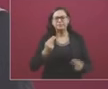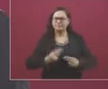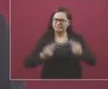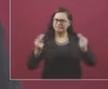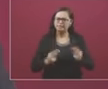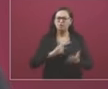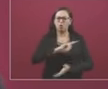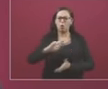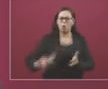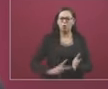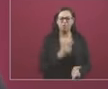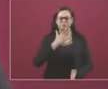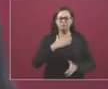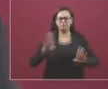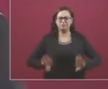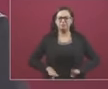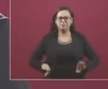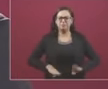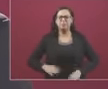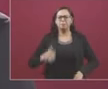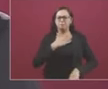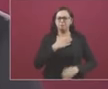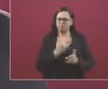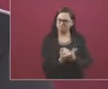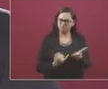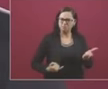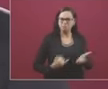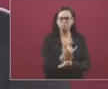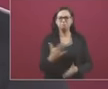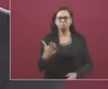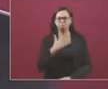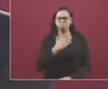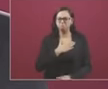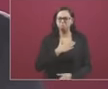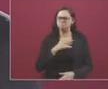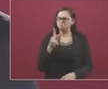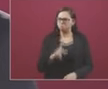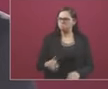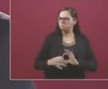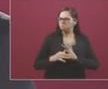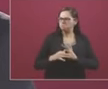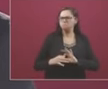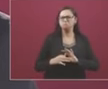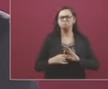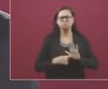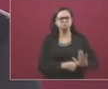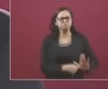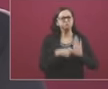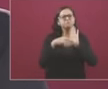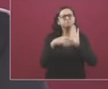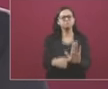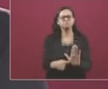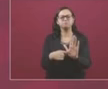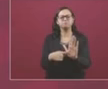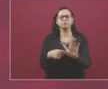convicciones democráticas para asentar lo siguiente